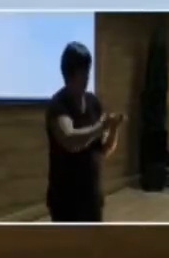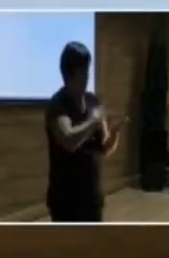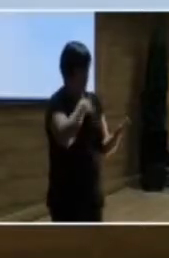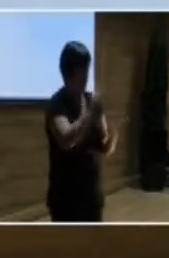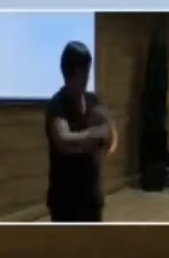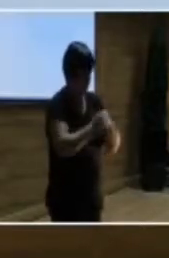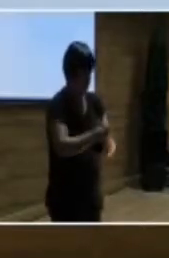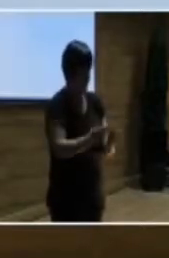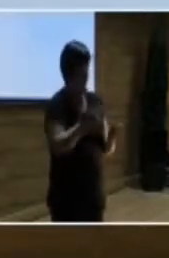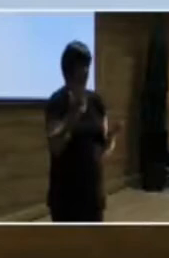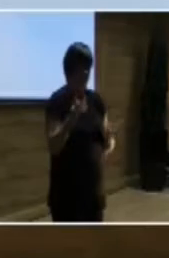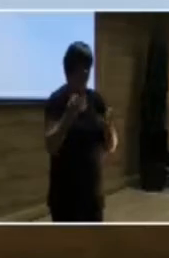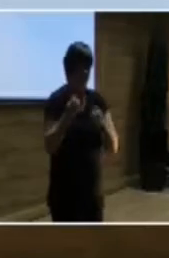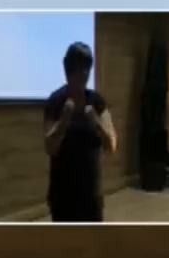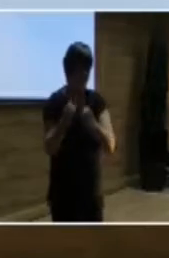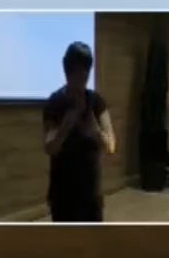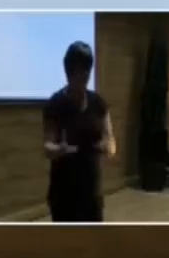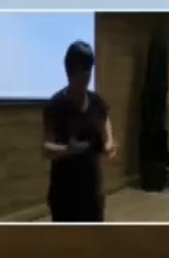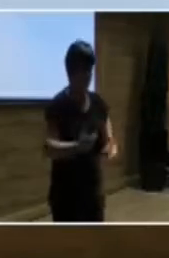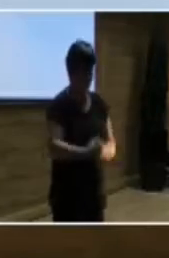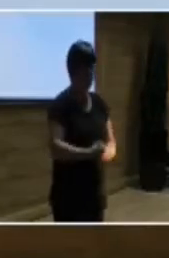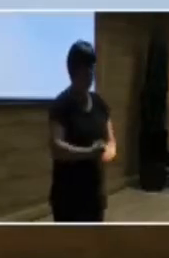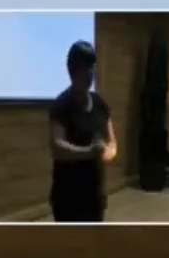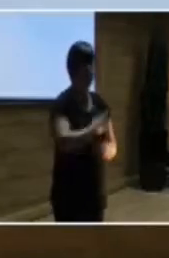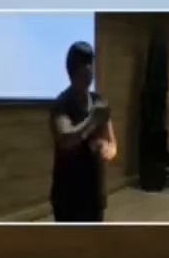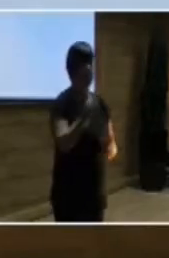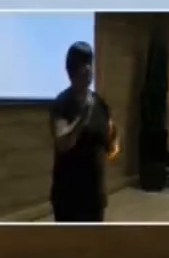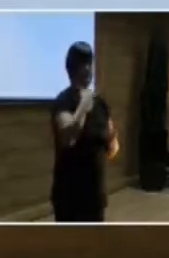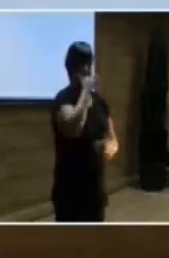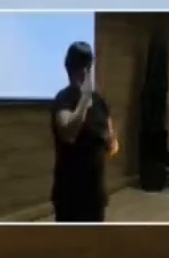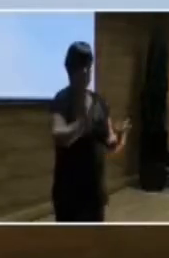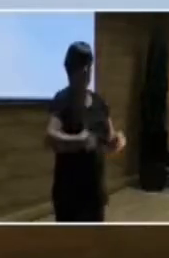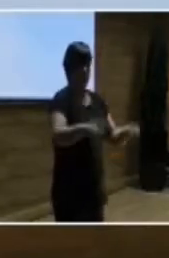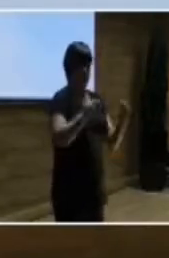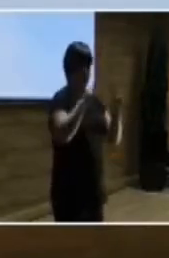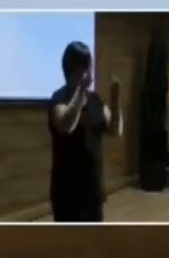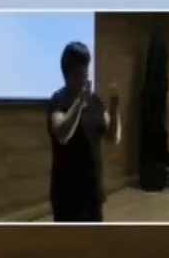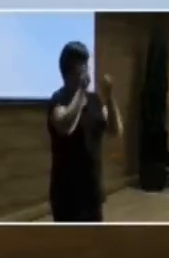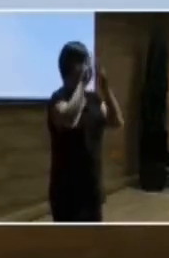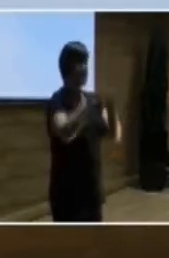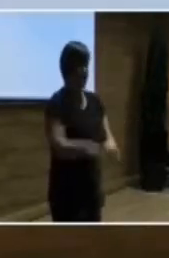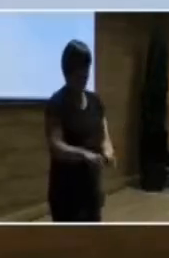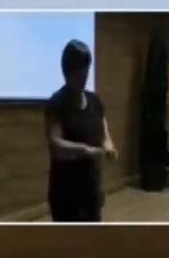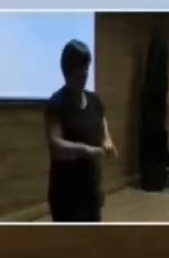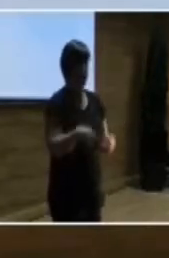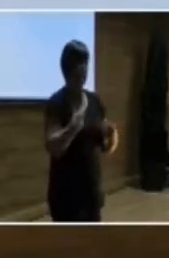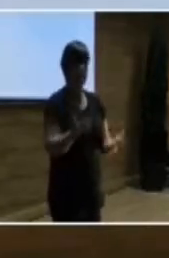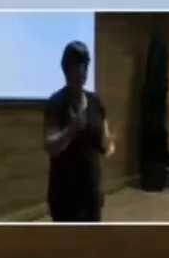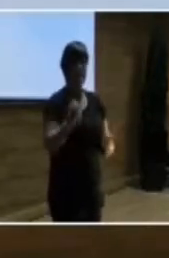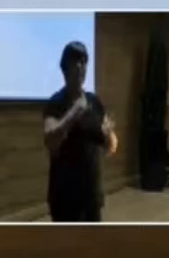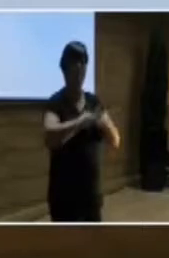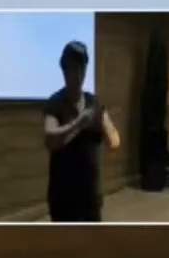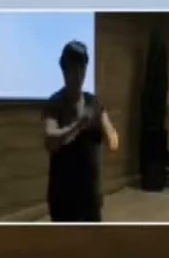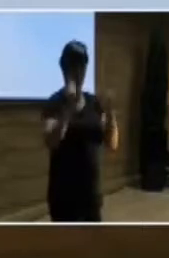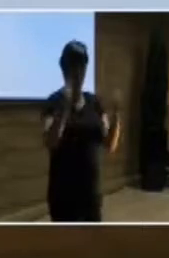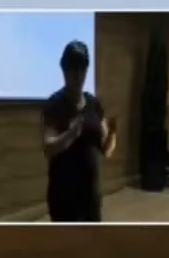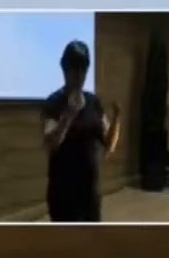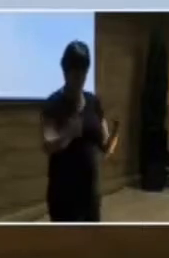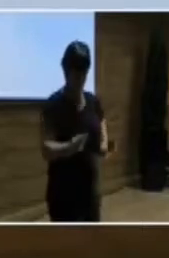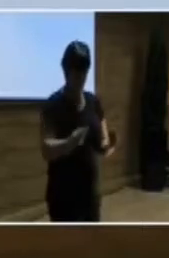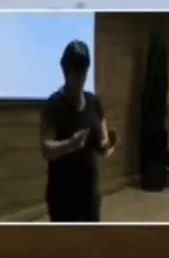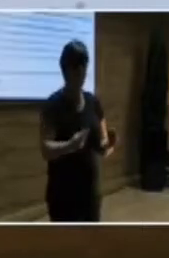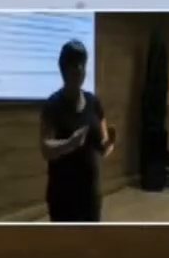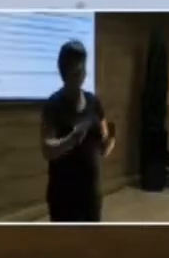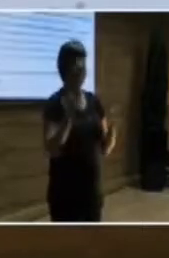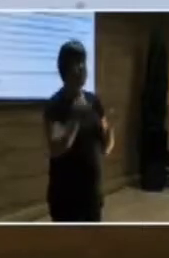de información. Y terminaré con la investigación. Creo que lo primero que tendría que hacer un buen plan es un buen mapa